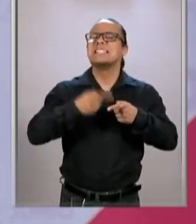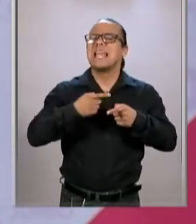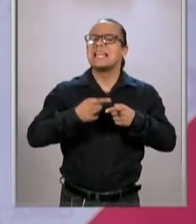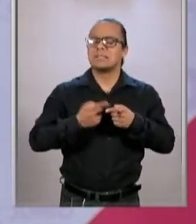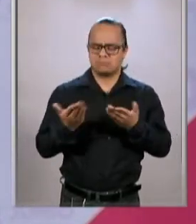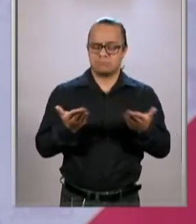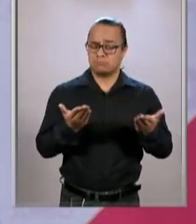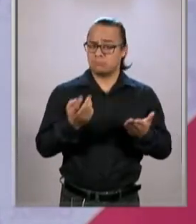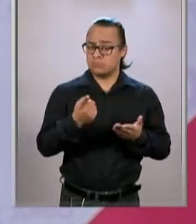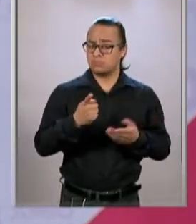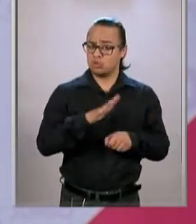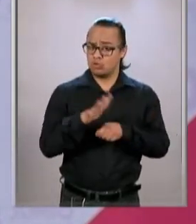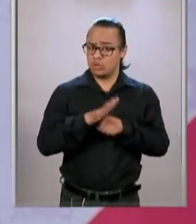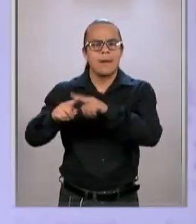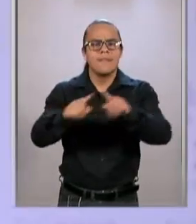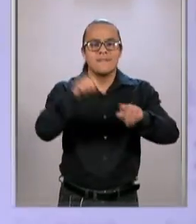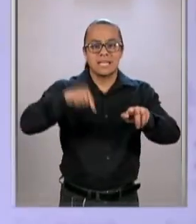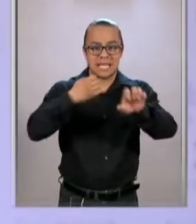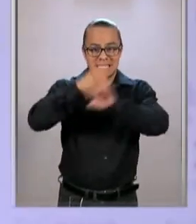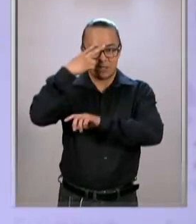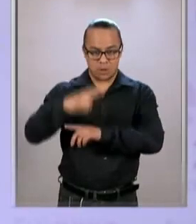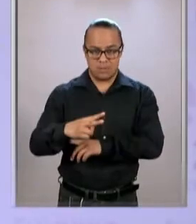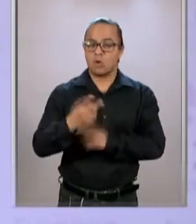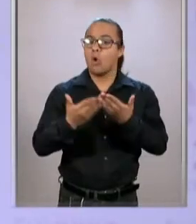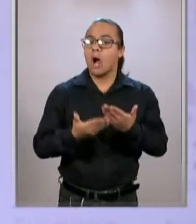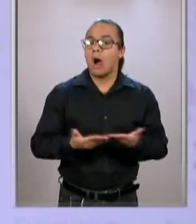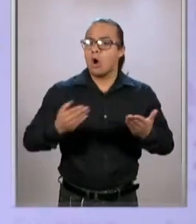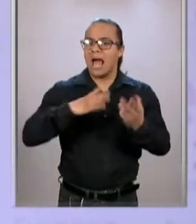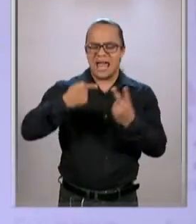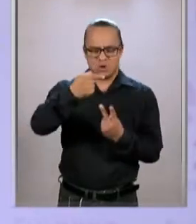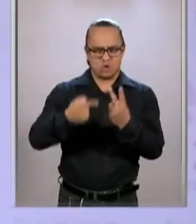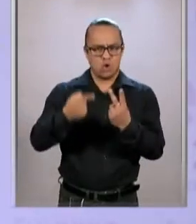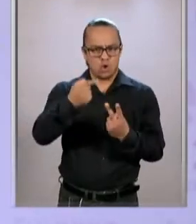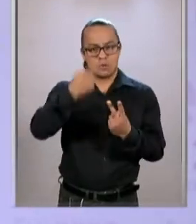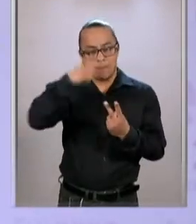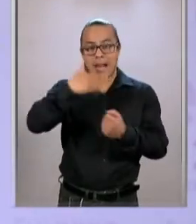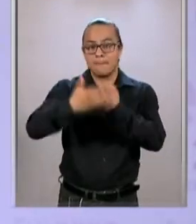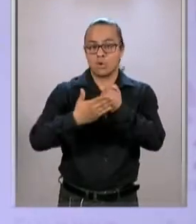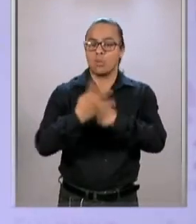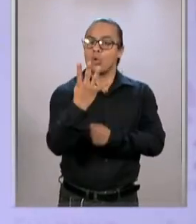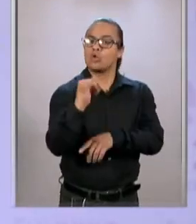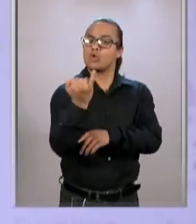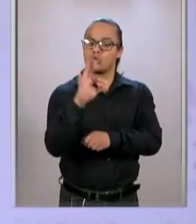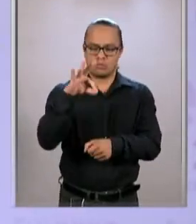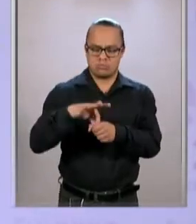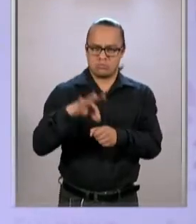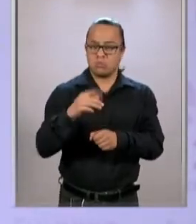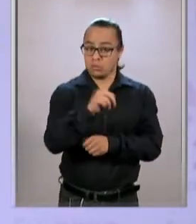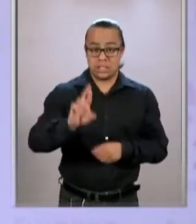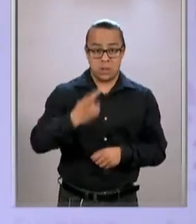tiene la capacidad para hacerlas realidad. Hoy tenemos dos opciones para el 4 de junio. Recordemos